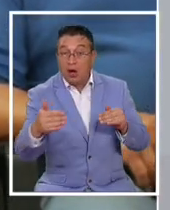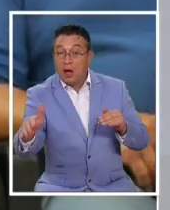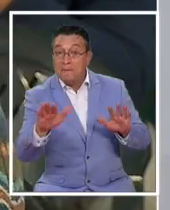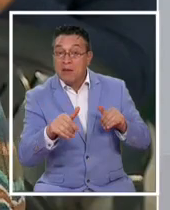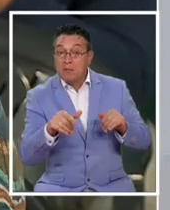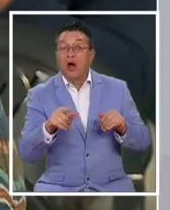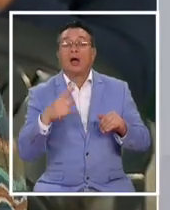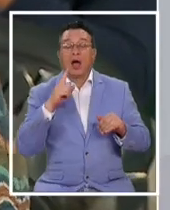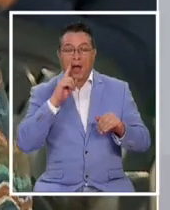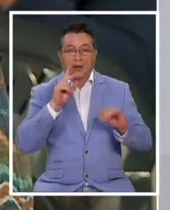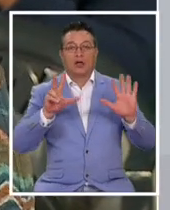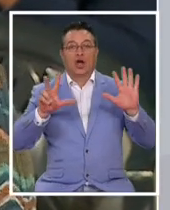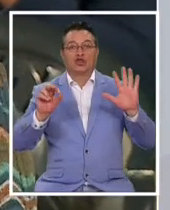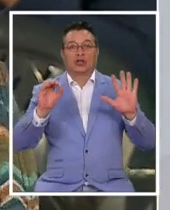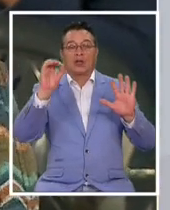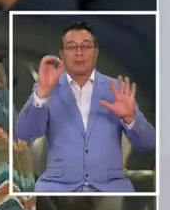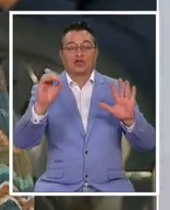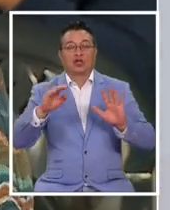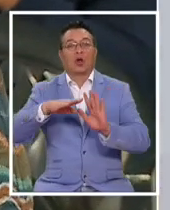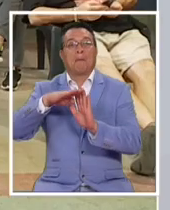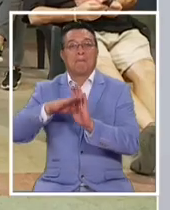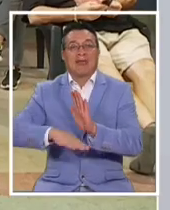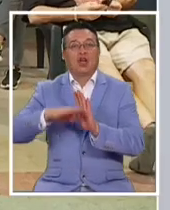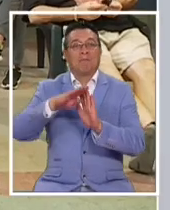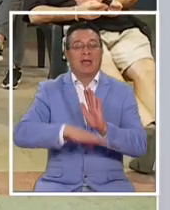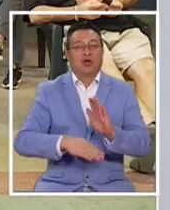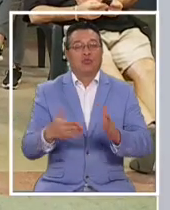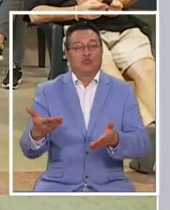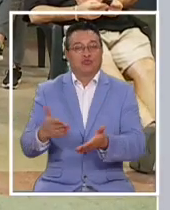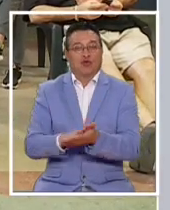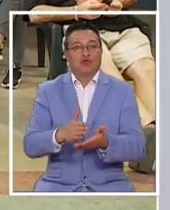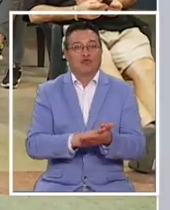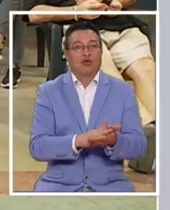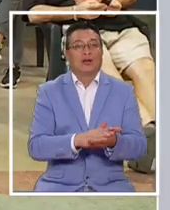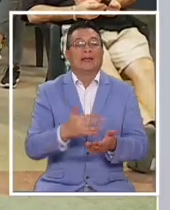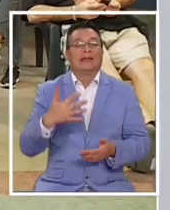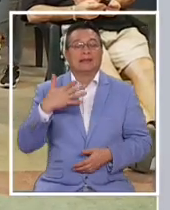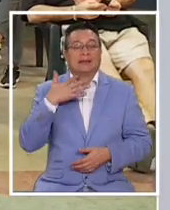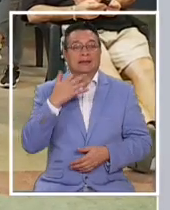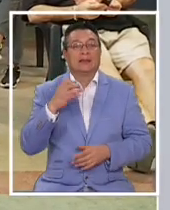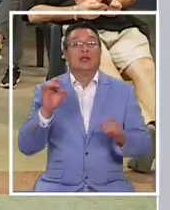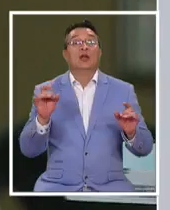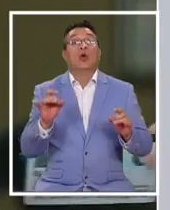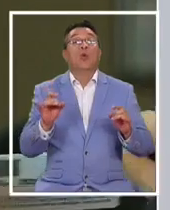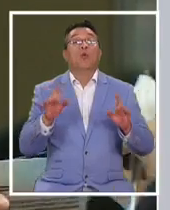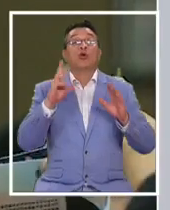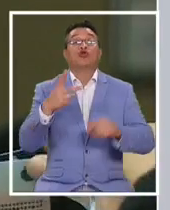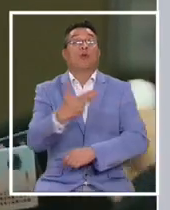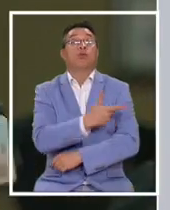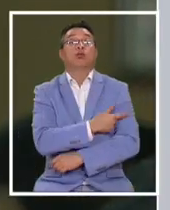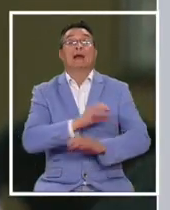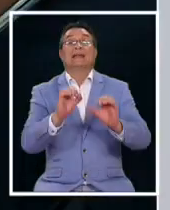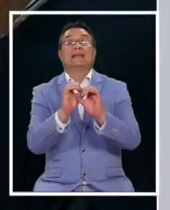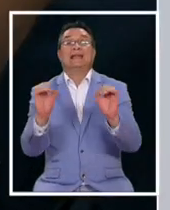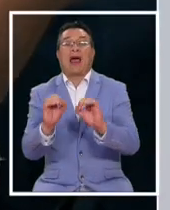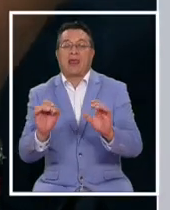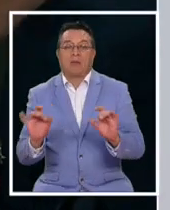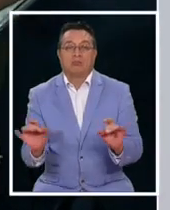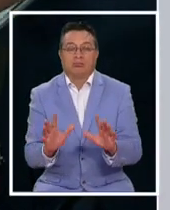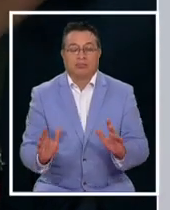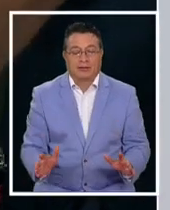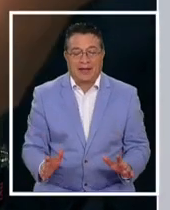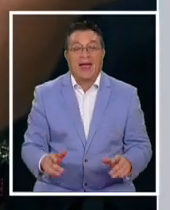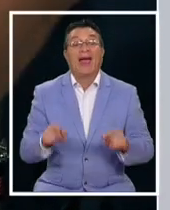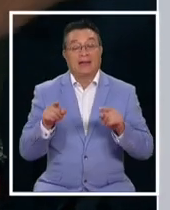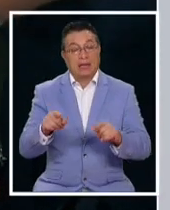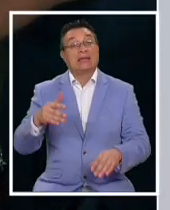vamos a tener 80% menos de fallecidos que los que íbamos a tener si nadie hubiera estado vacunado en la población.